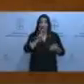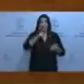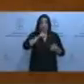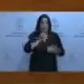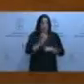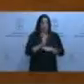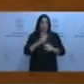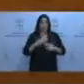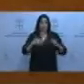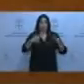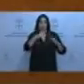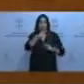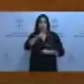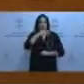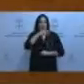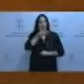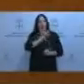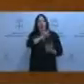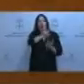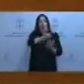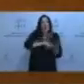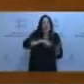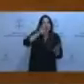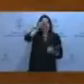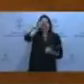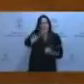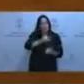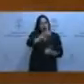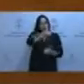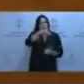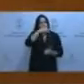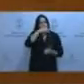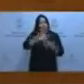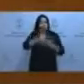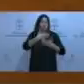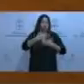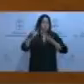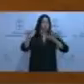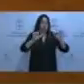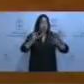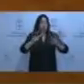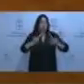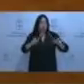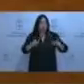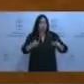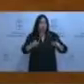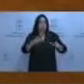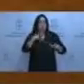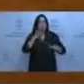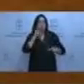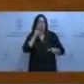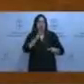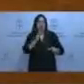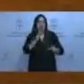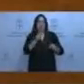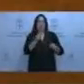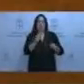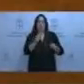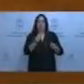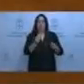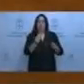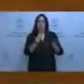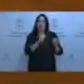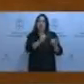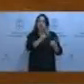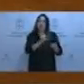Junta General del Principado o leemos o escuchamos sus intervenciones en los medios de comunicación, observamos y observo que están muy